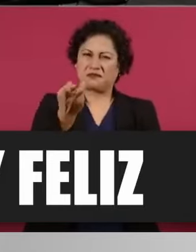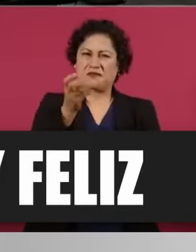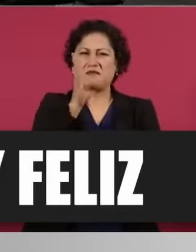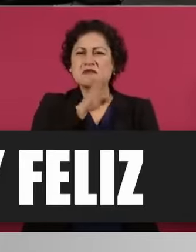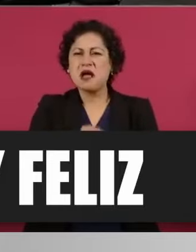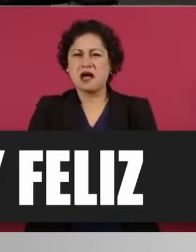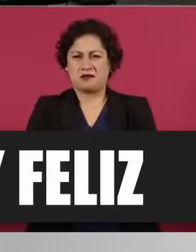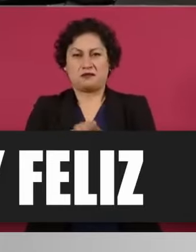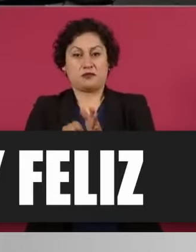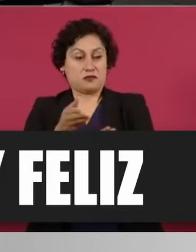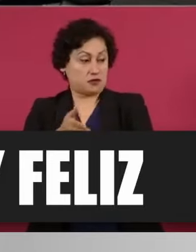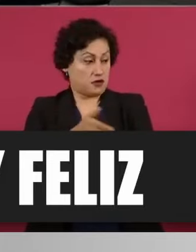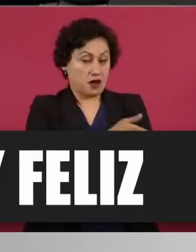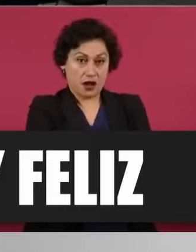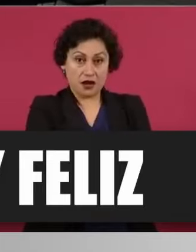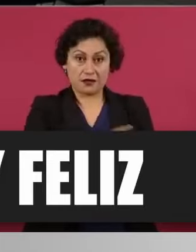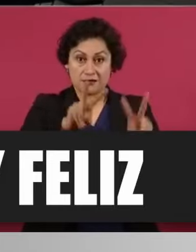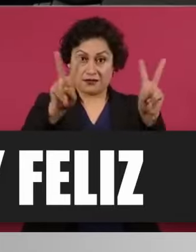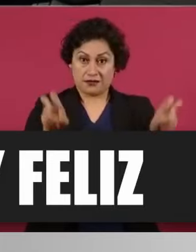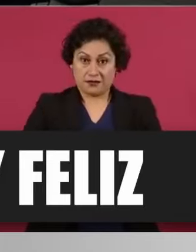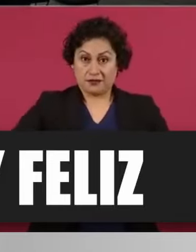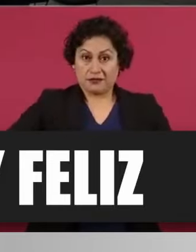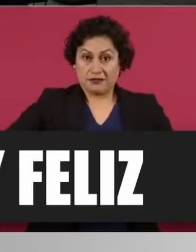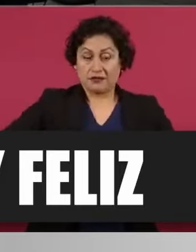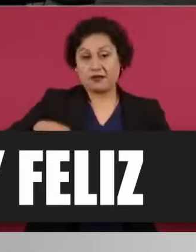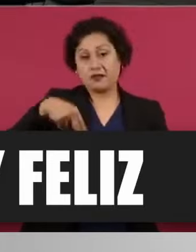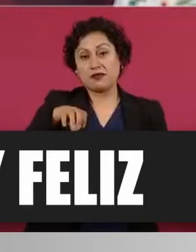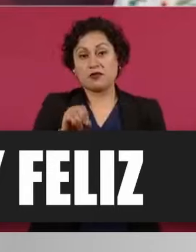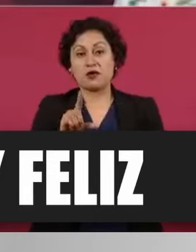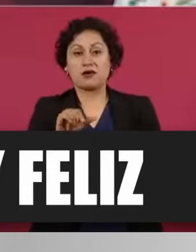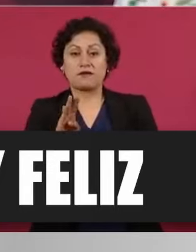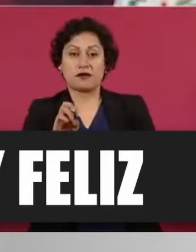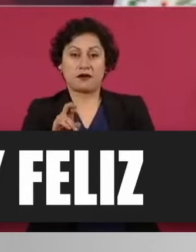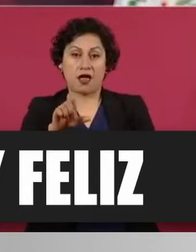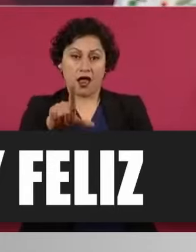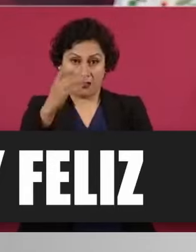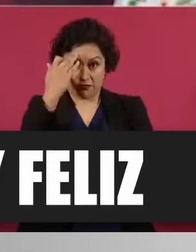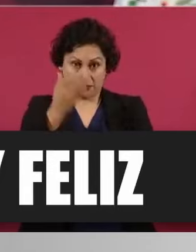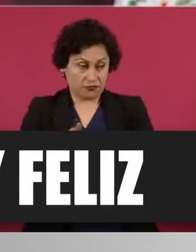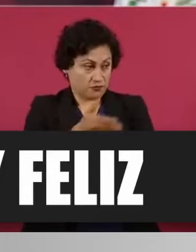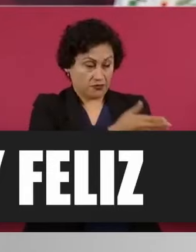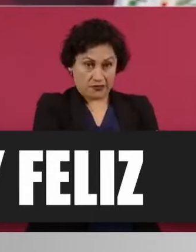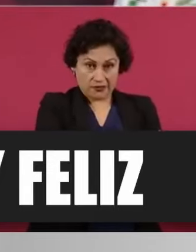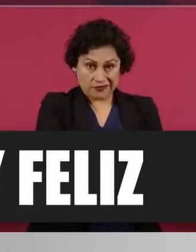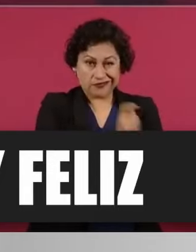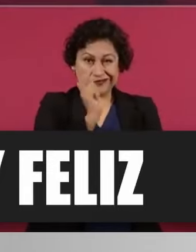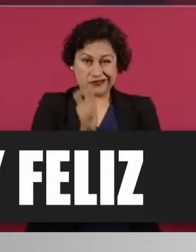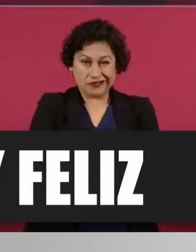Las empresas inmobiliarias, sus vínculos con políticos corruptos, el